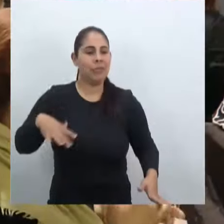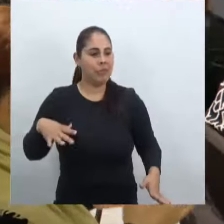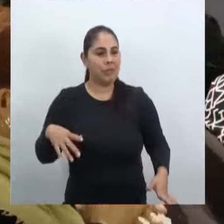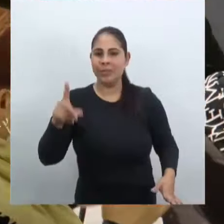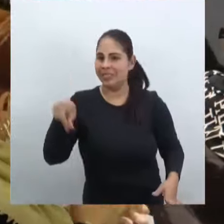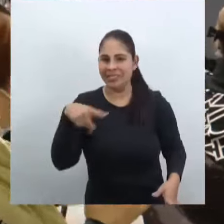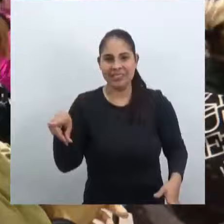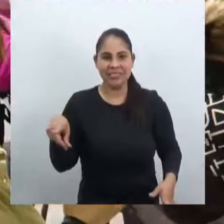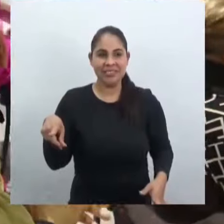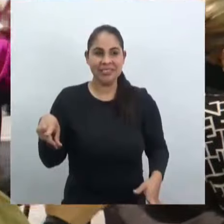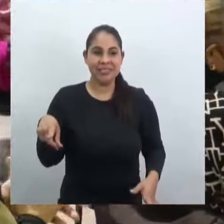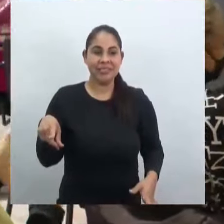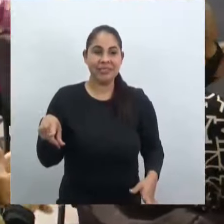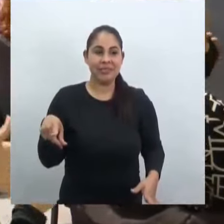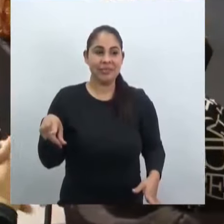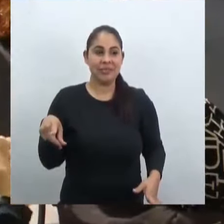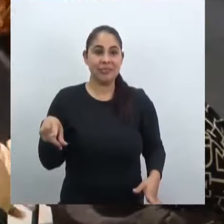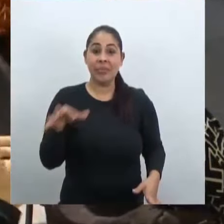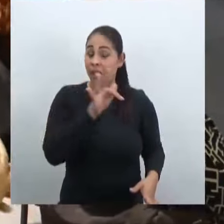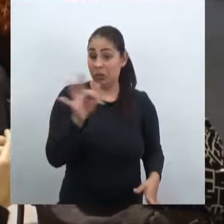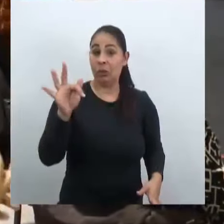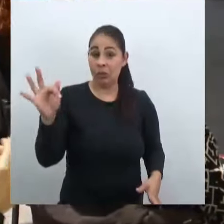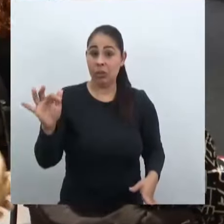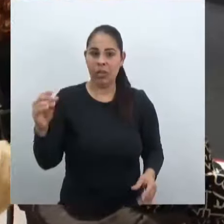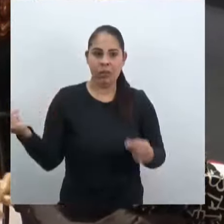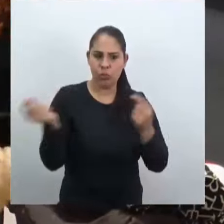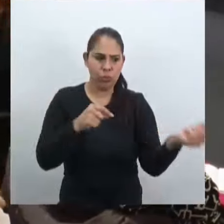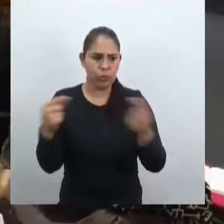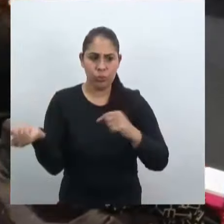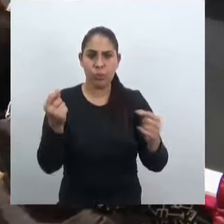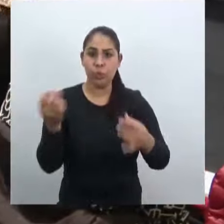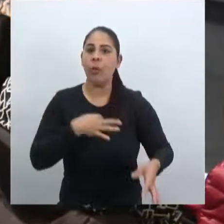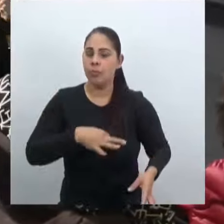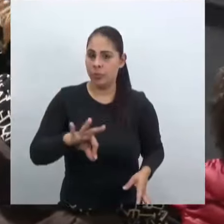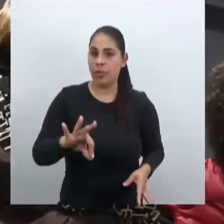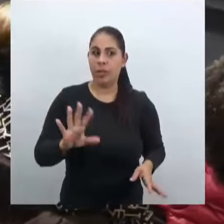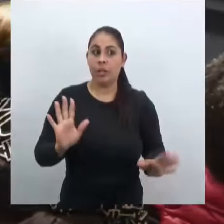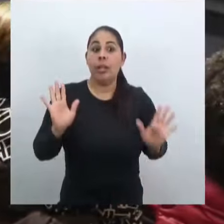no? La teología se puede discutir hasta que venga la desesperación.